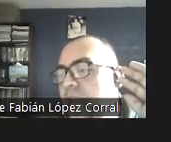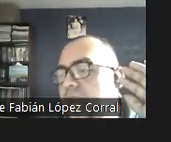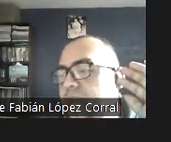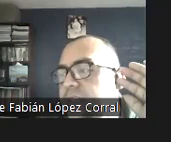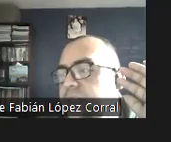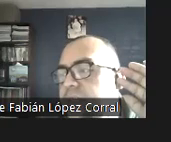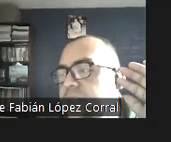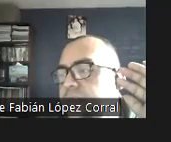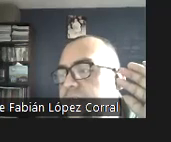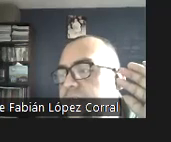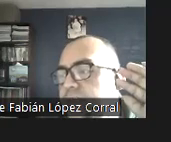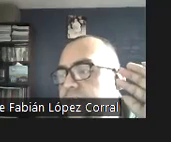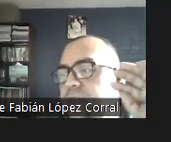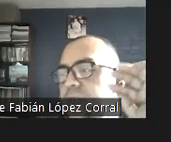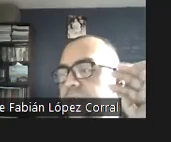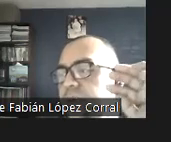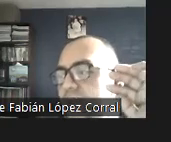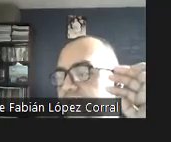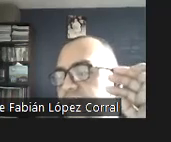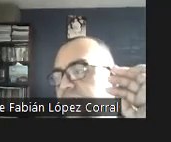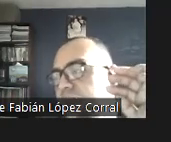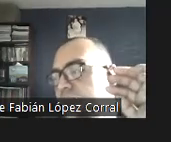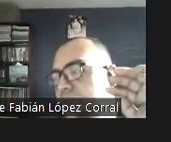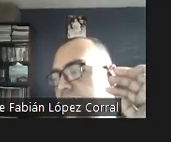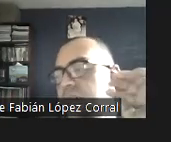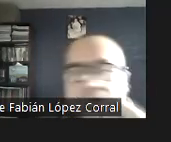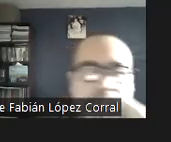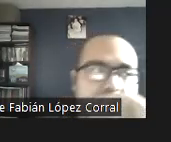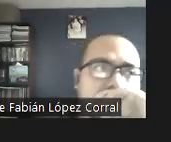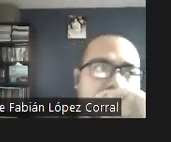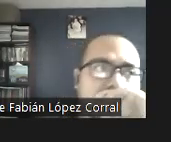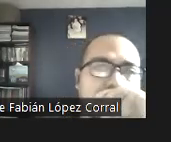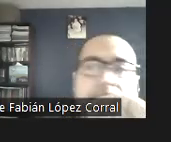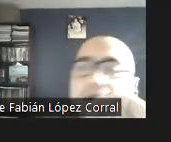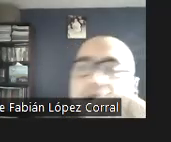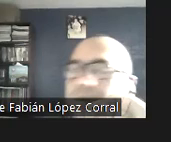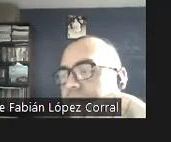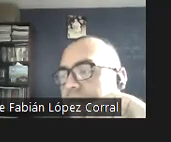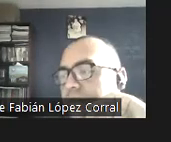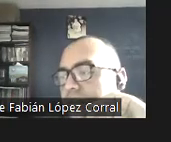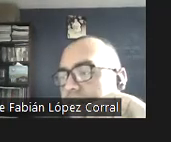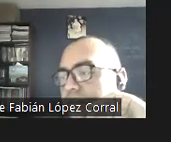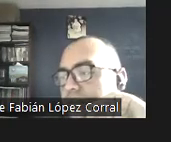a este tipo de ambientes por ejemplo cabras borregos